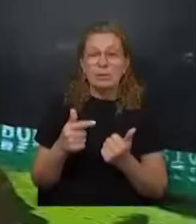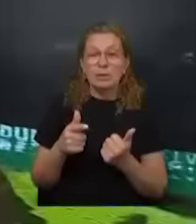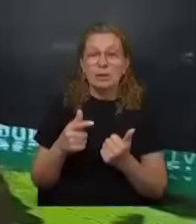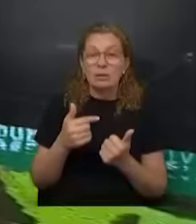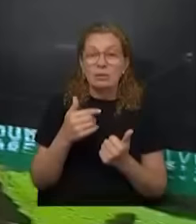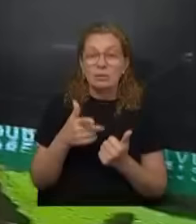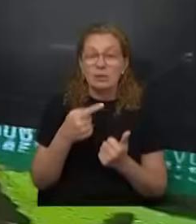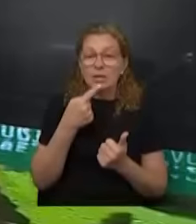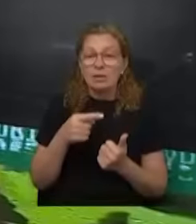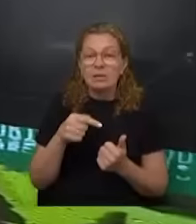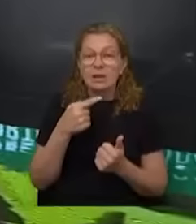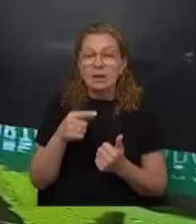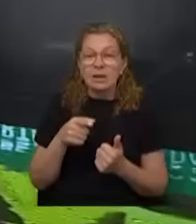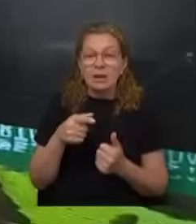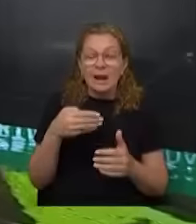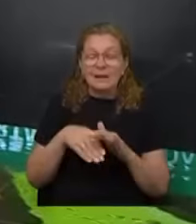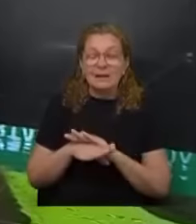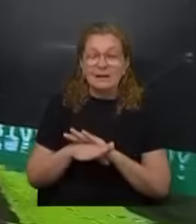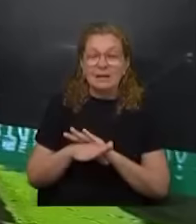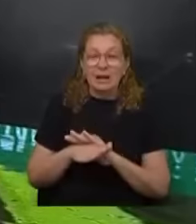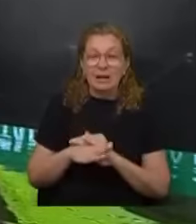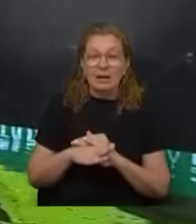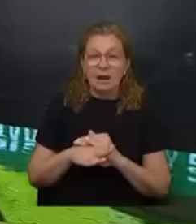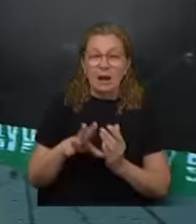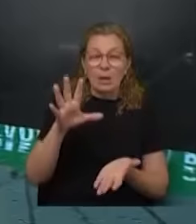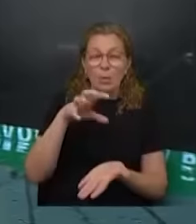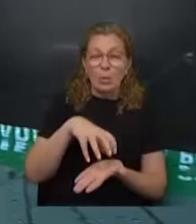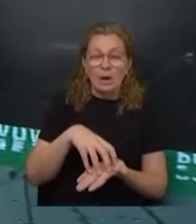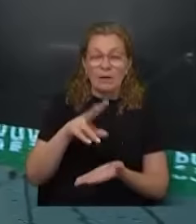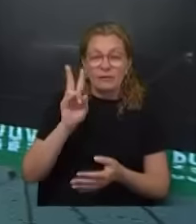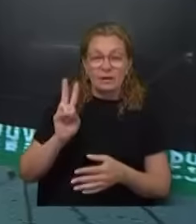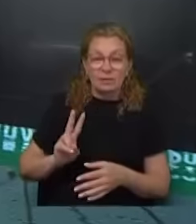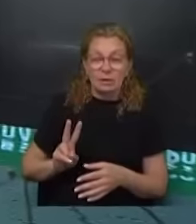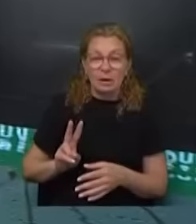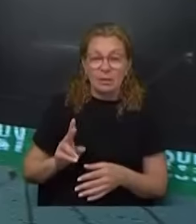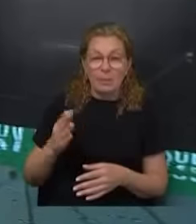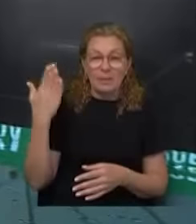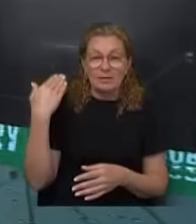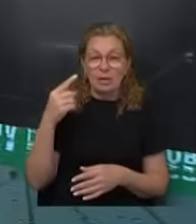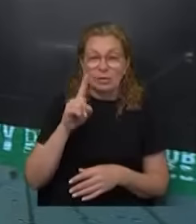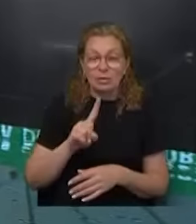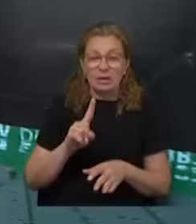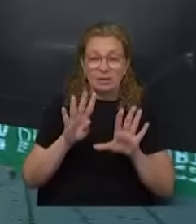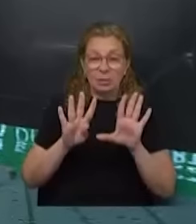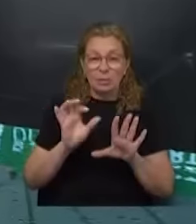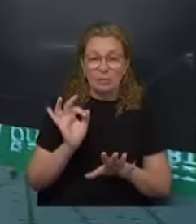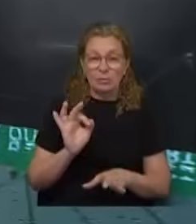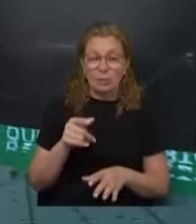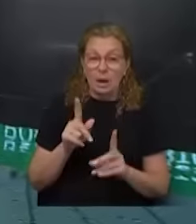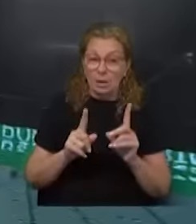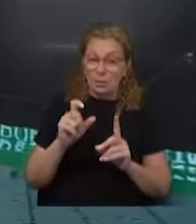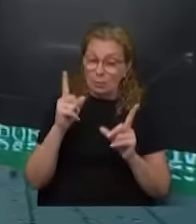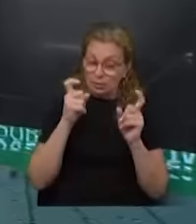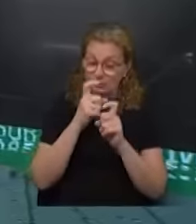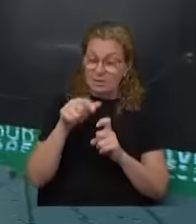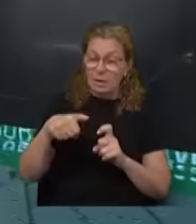noticias de su detención al Ingresar a territorio venezolano el pasado 19 de octubre un asunto delicado del que